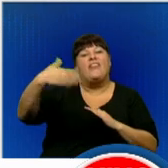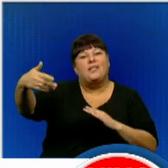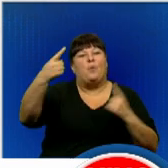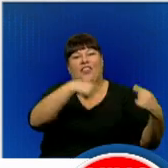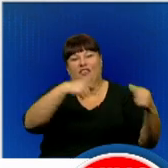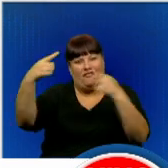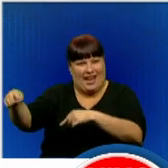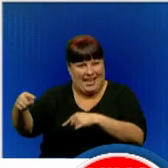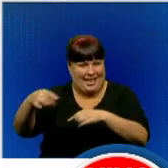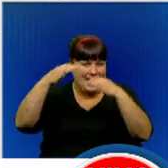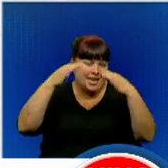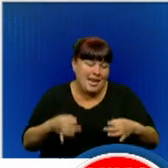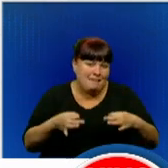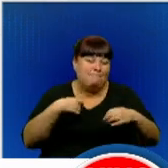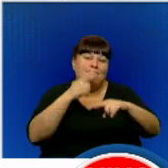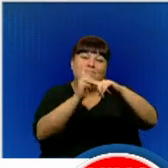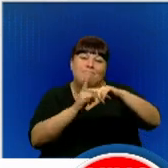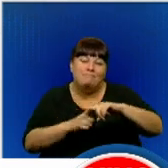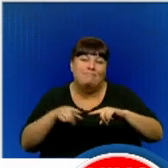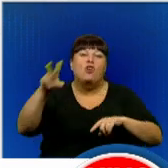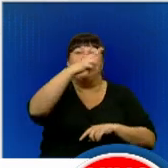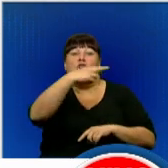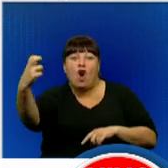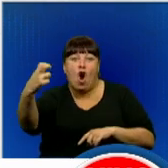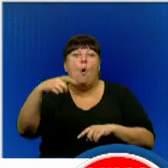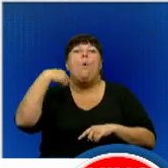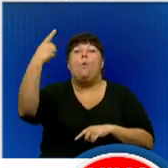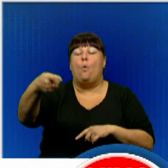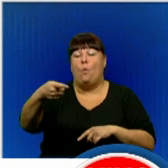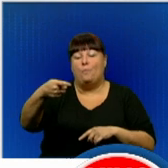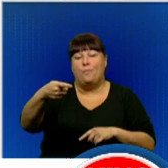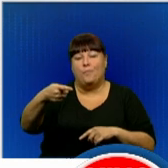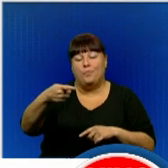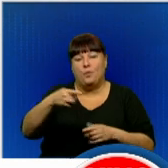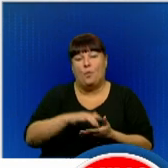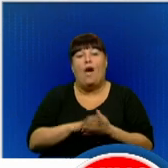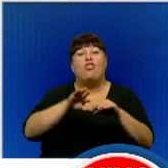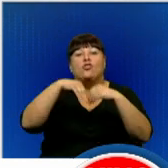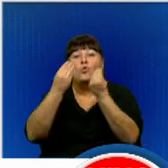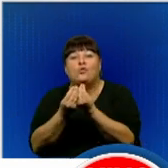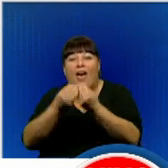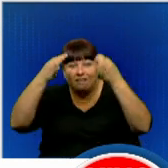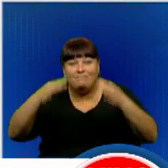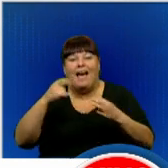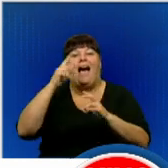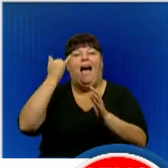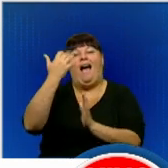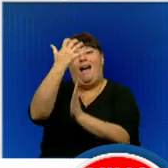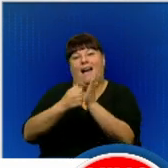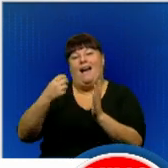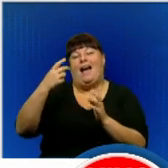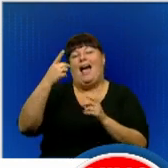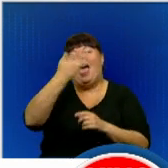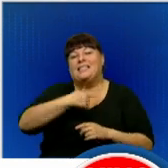diferentes de lo que en realidad el estado va a percibir cuando éste se den los resultados reales nosotros